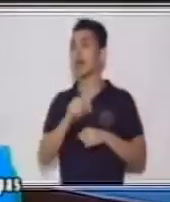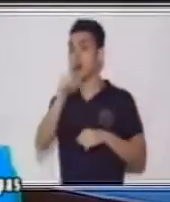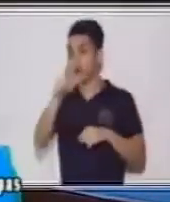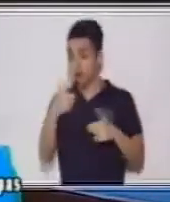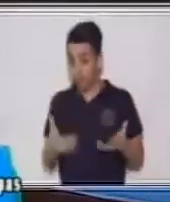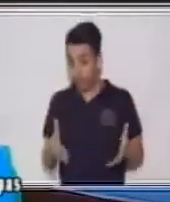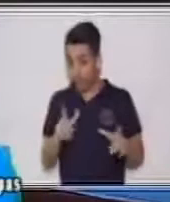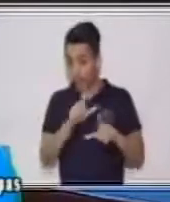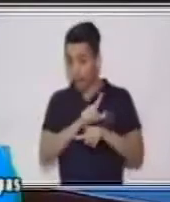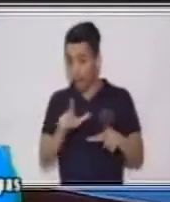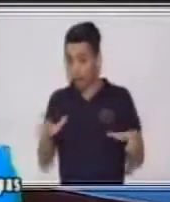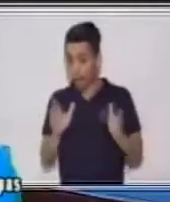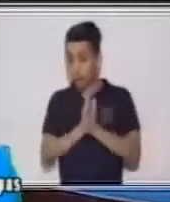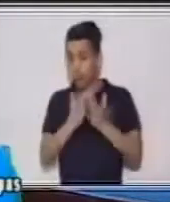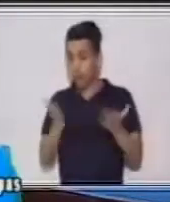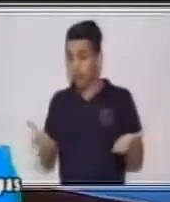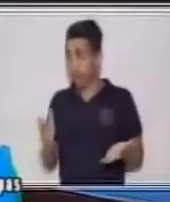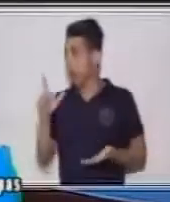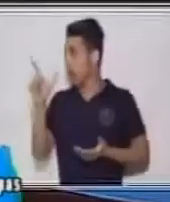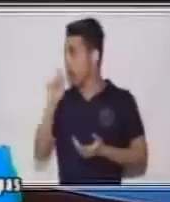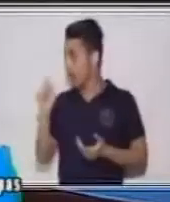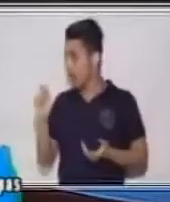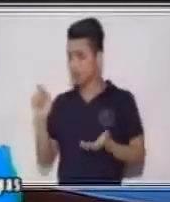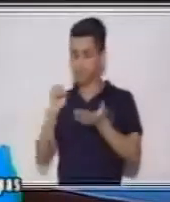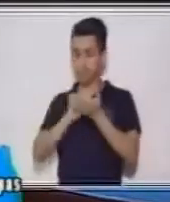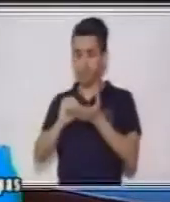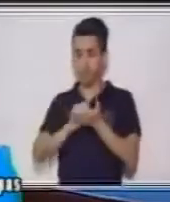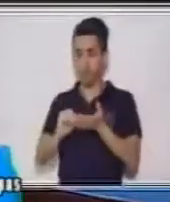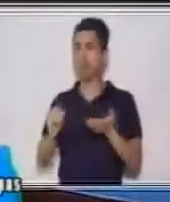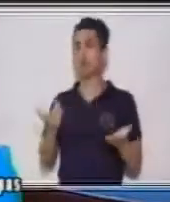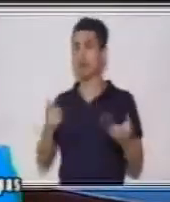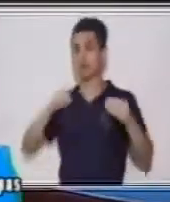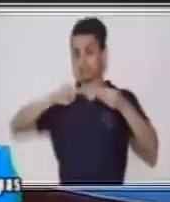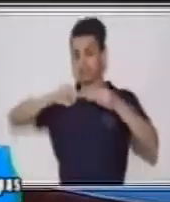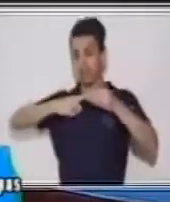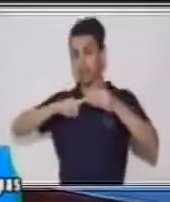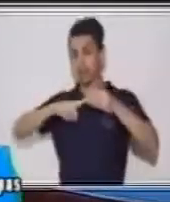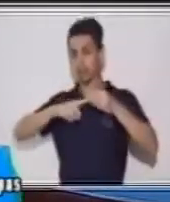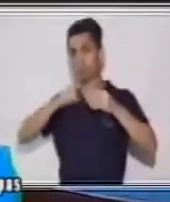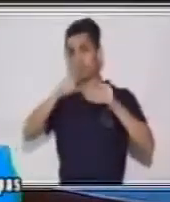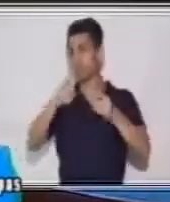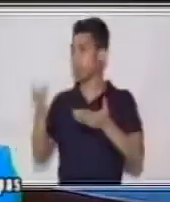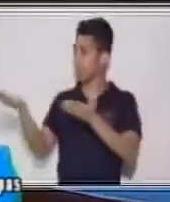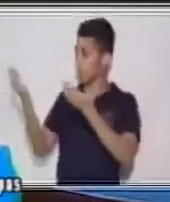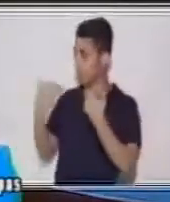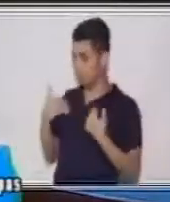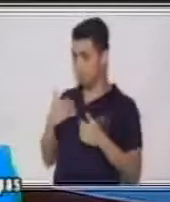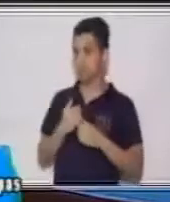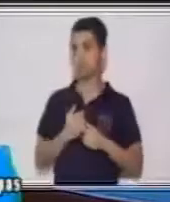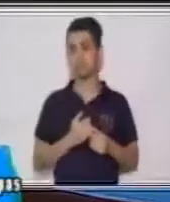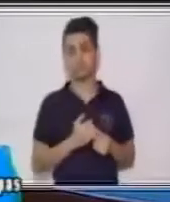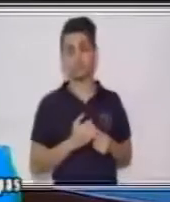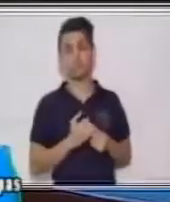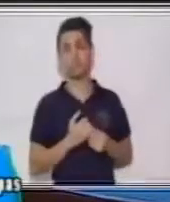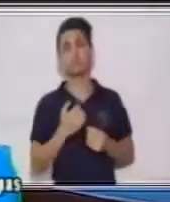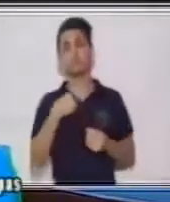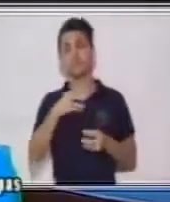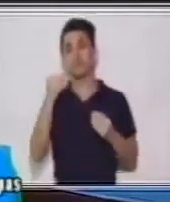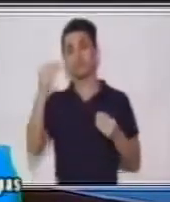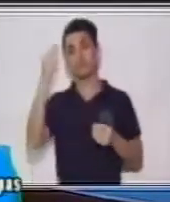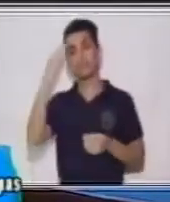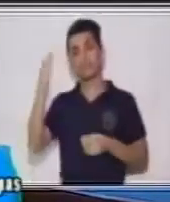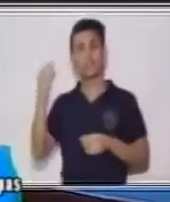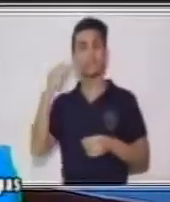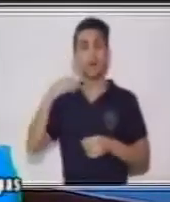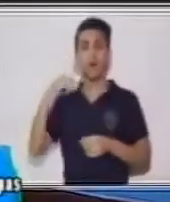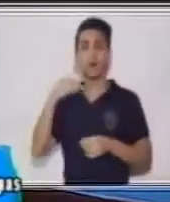cuaderno, lápiz, borrador y sacapuntas? Si no lo tienes listo, entonces ve a traerlo. Mientras tanto, yo le agradezco a Mauricio,